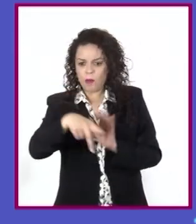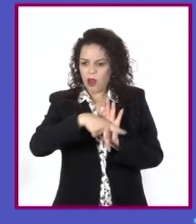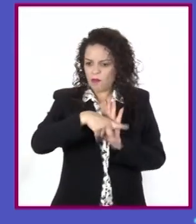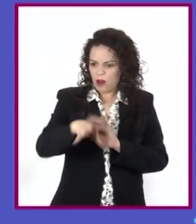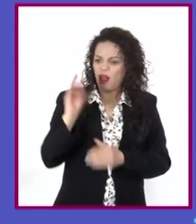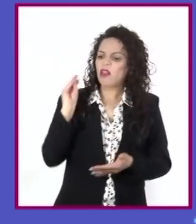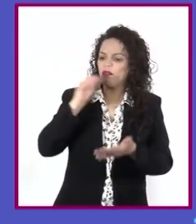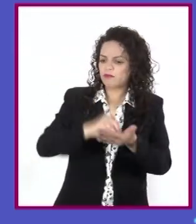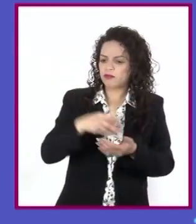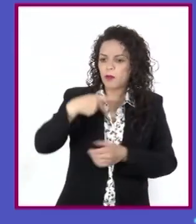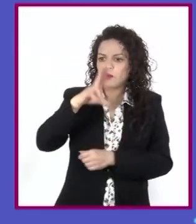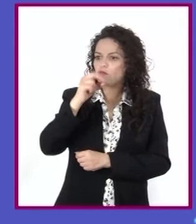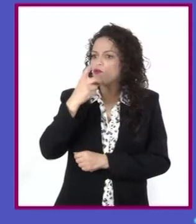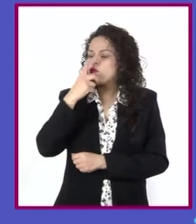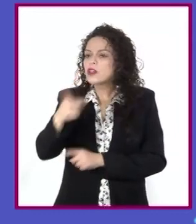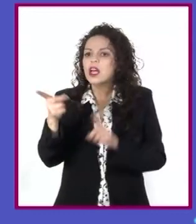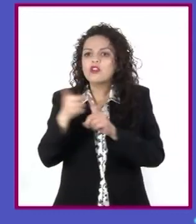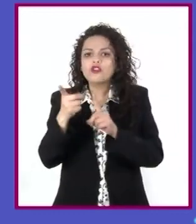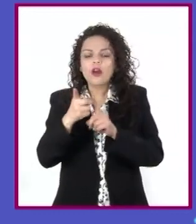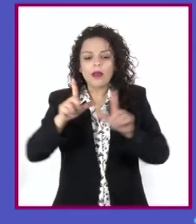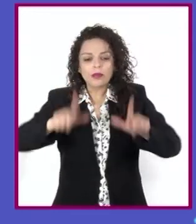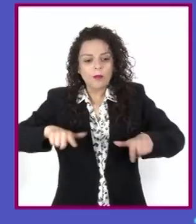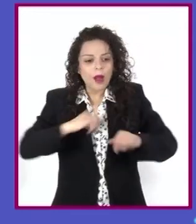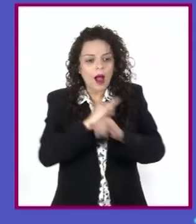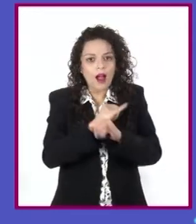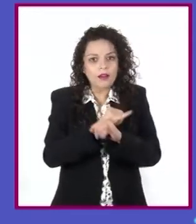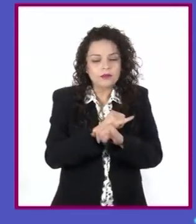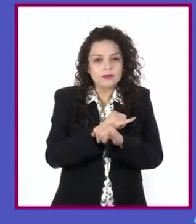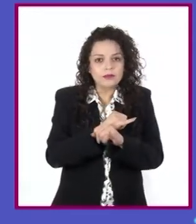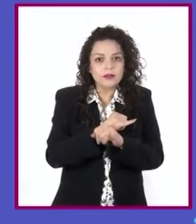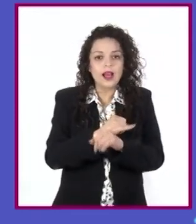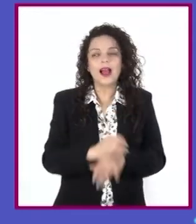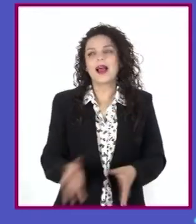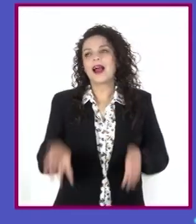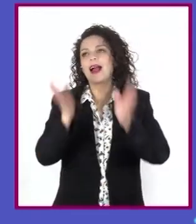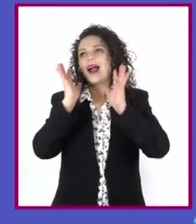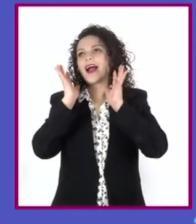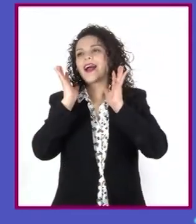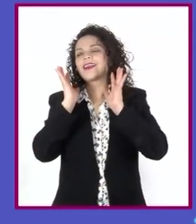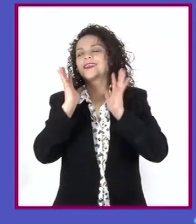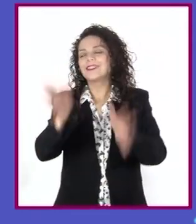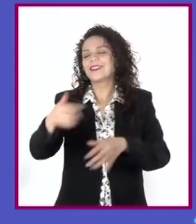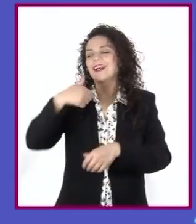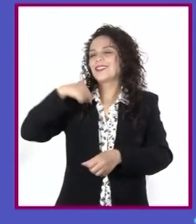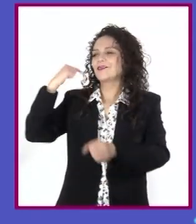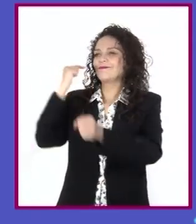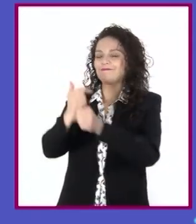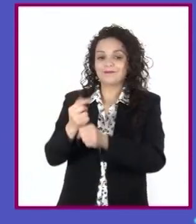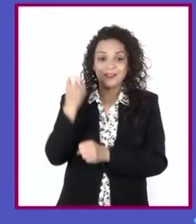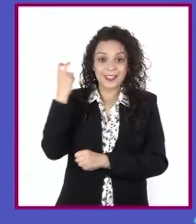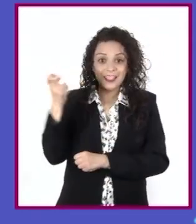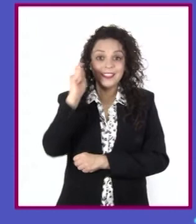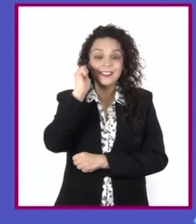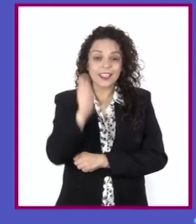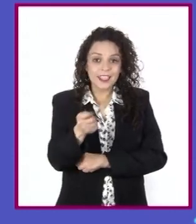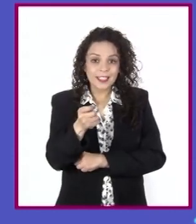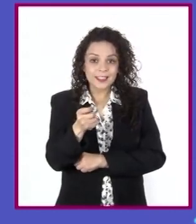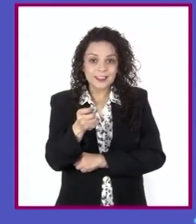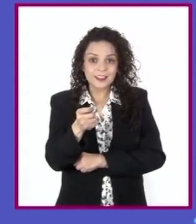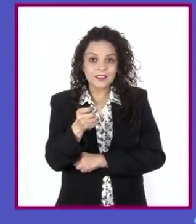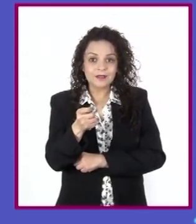no se indica alguna dirección electrónica. ¡Ay, ya sé, ya sé! Esta es una